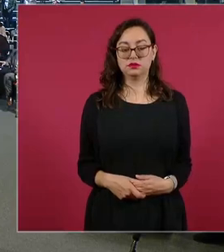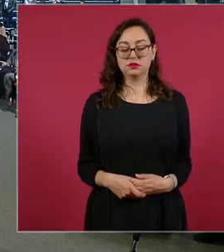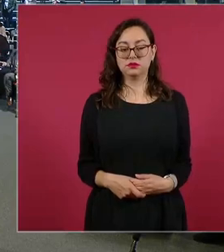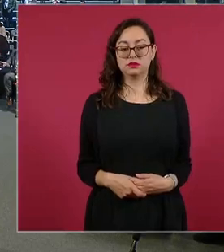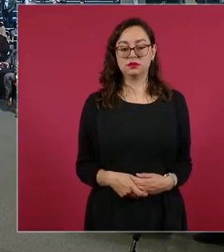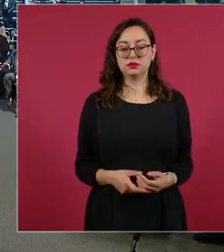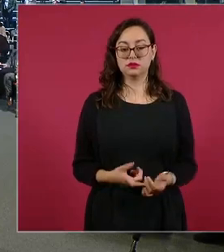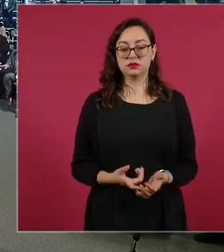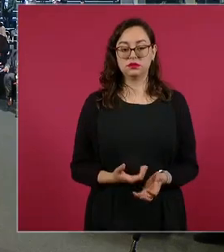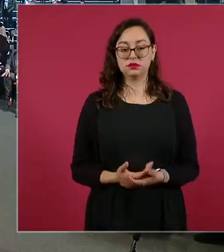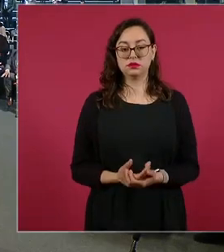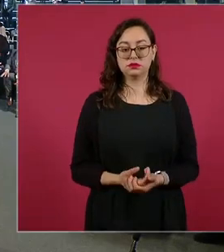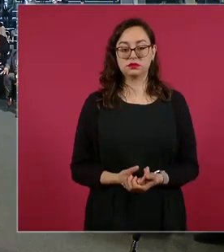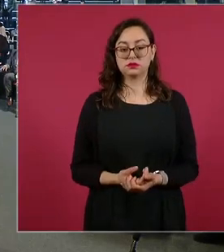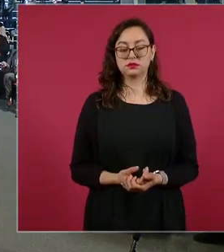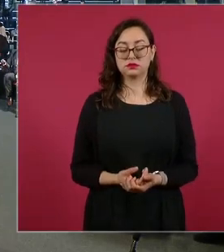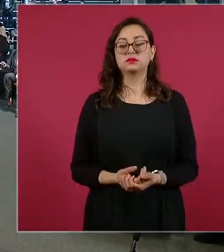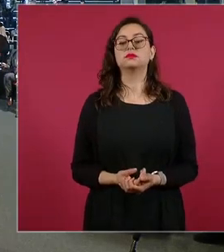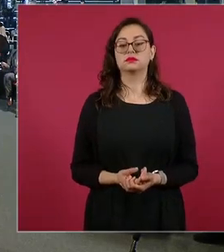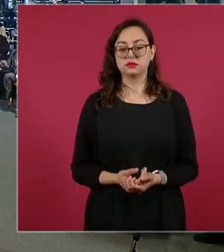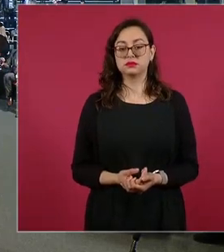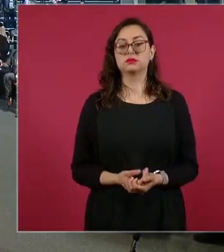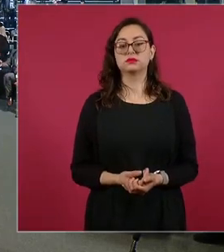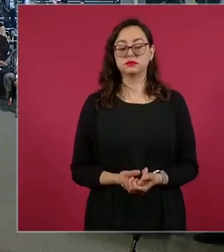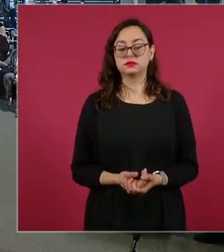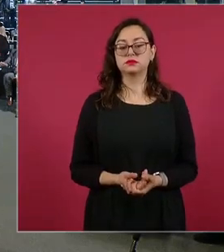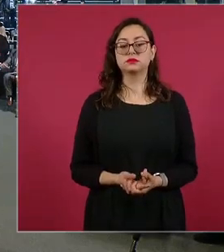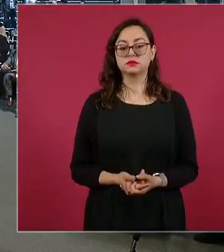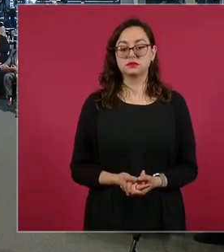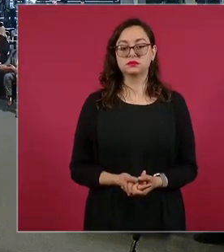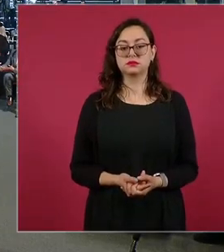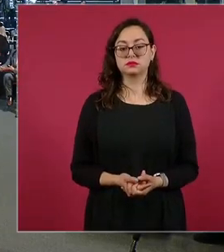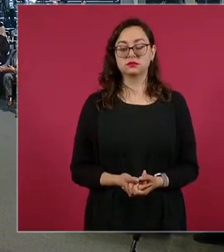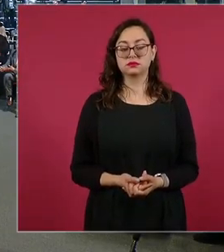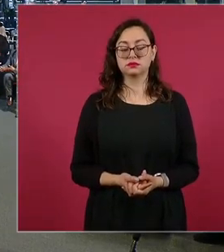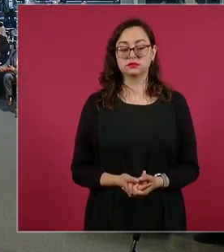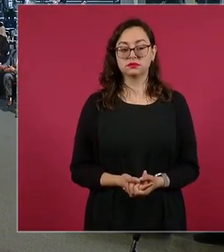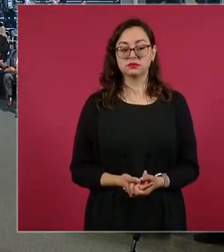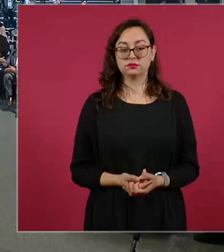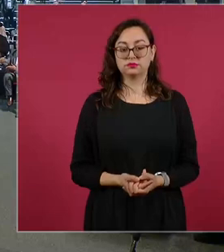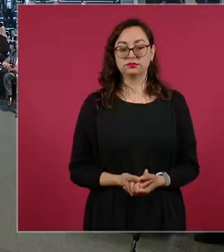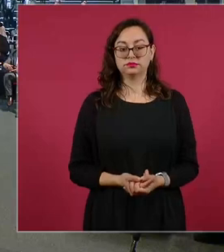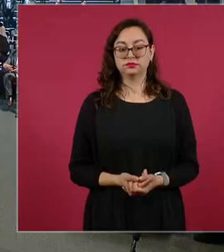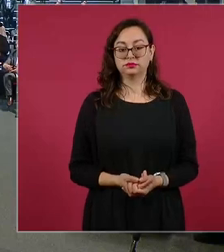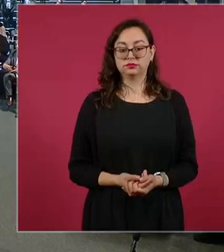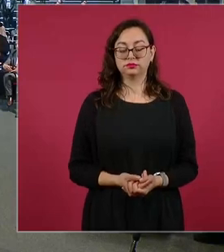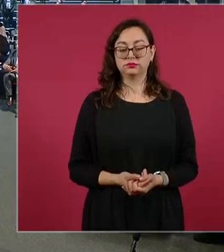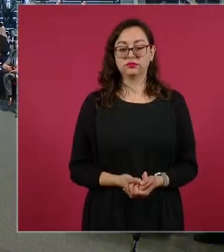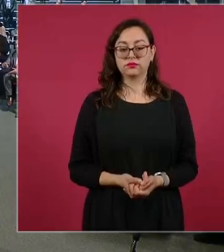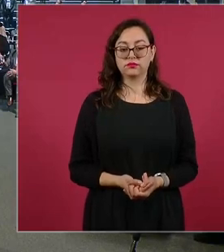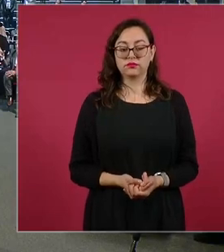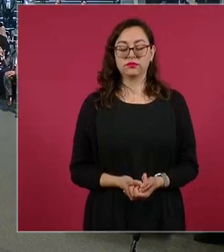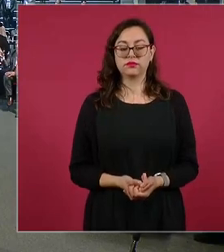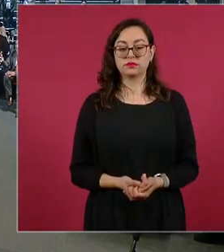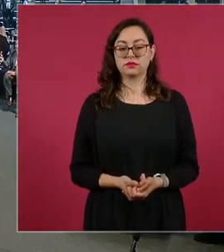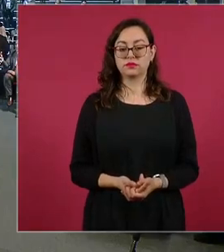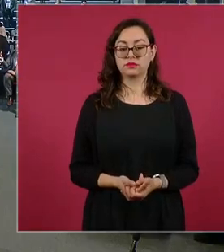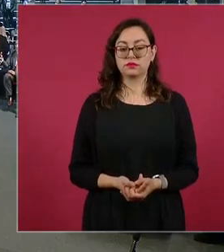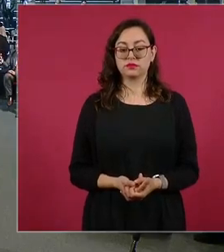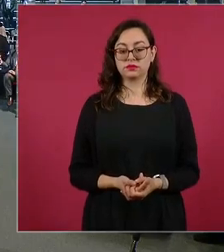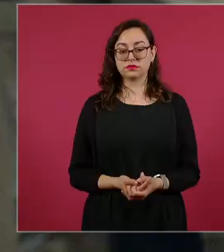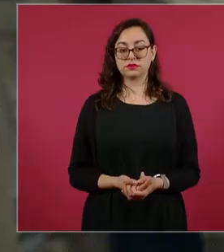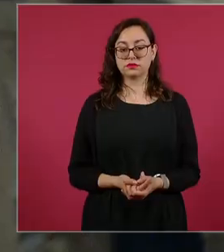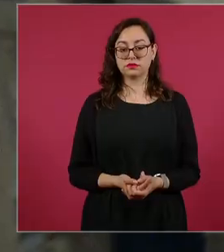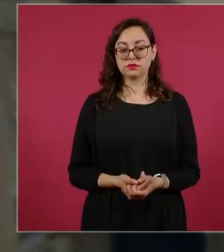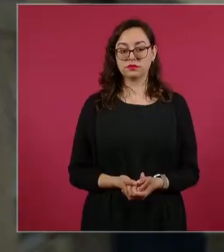me atienden bien no tengo problema pero a la hora que me piden es que ya va a entrar el IMSS bienestar metes tu cur te dice que no te puedes